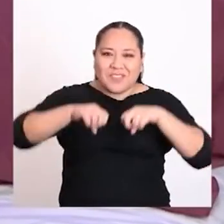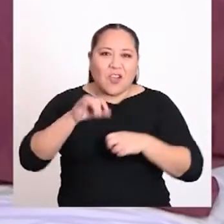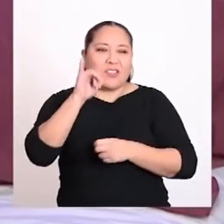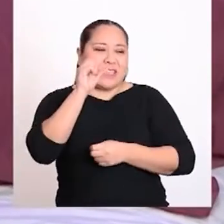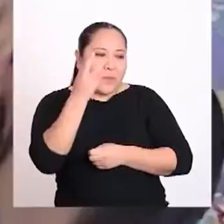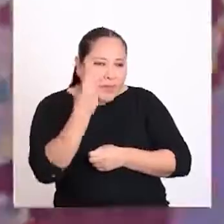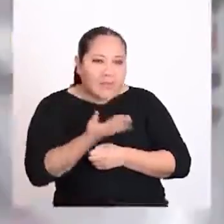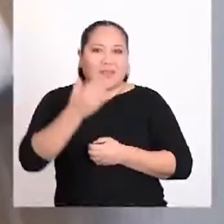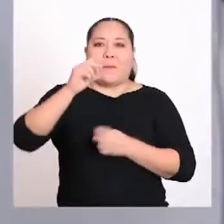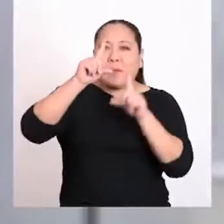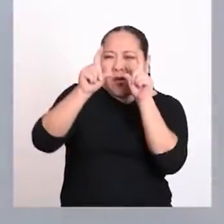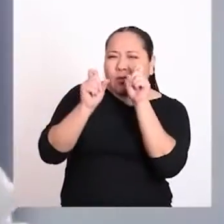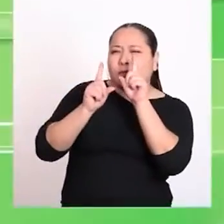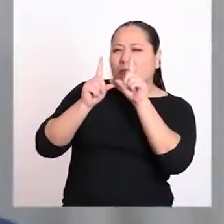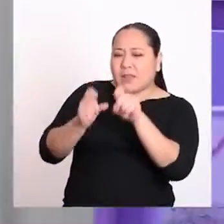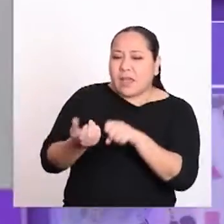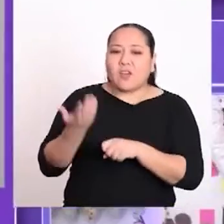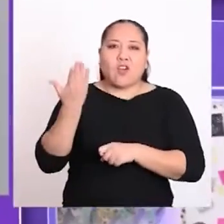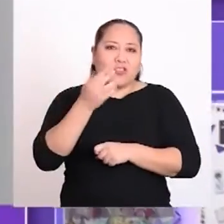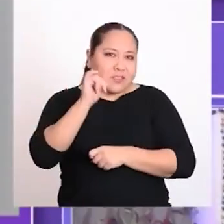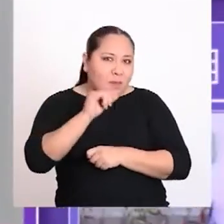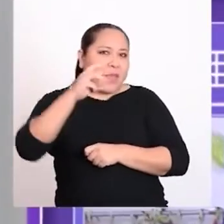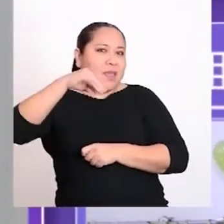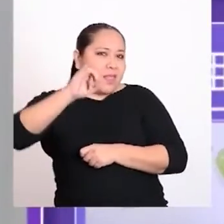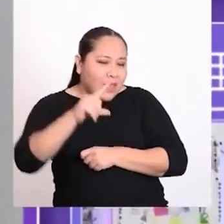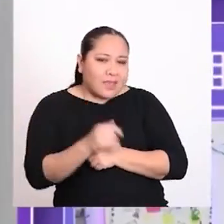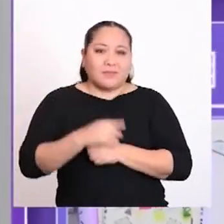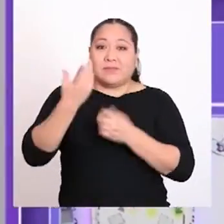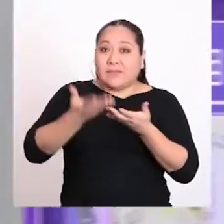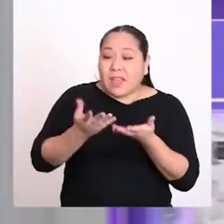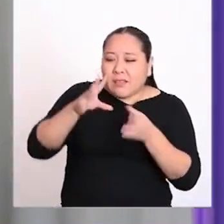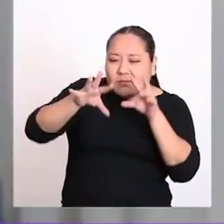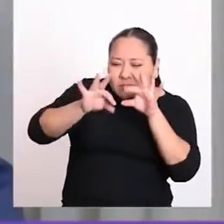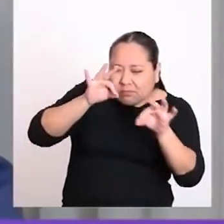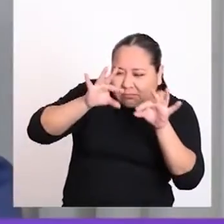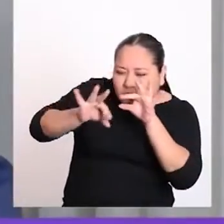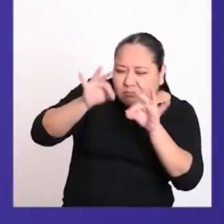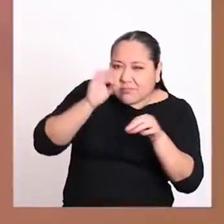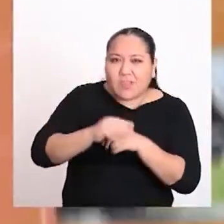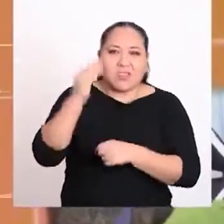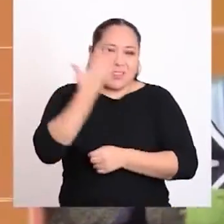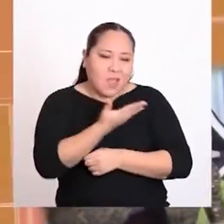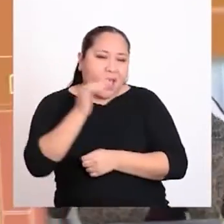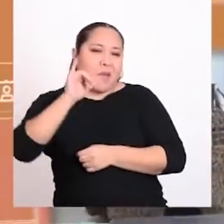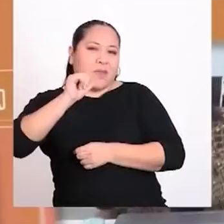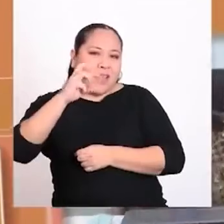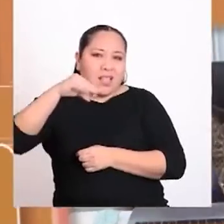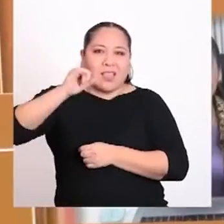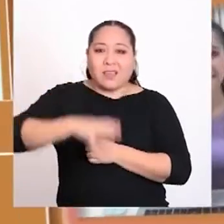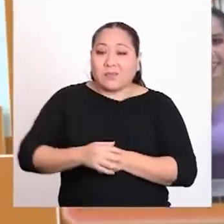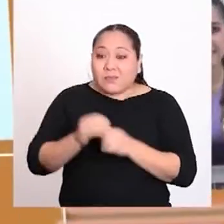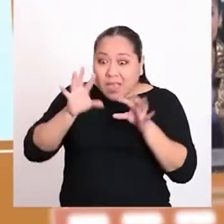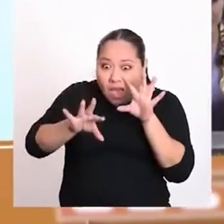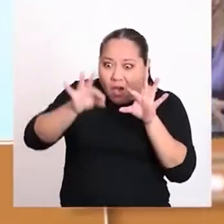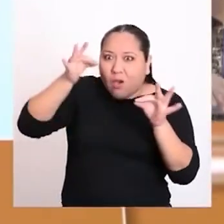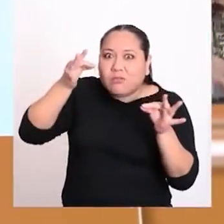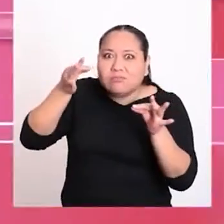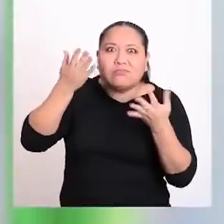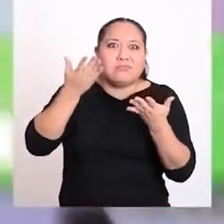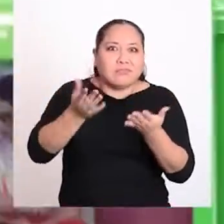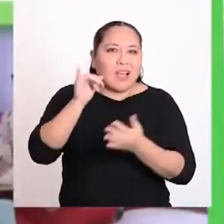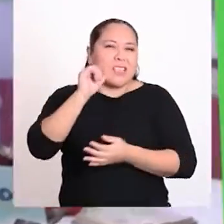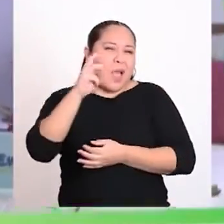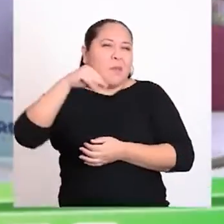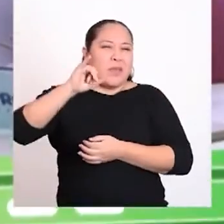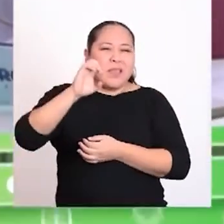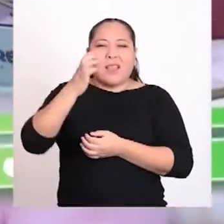Investigas con Yamile. Preguntas con Yamile. Averiguar con Yamile.